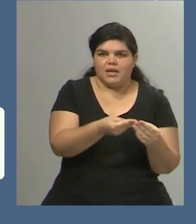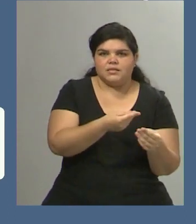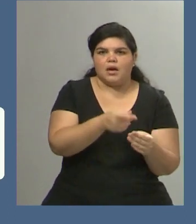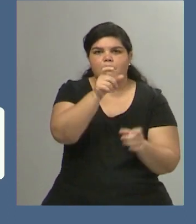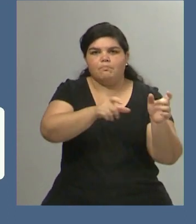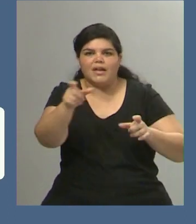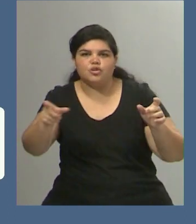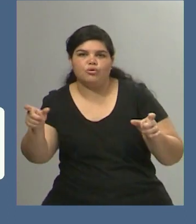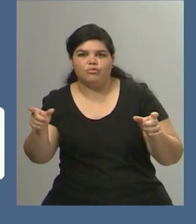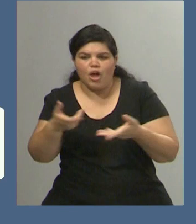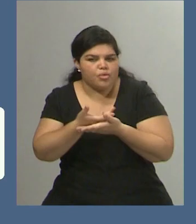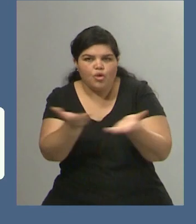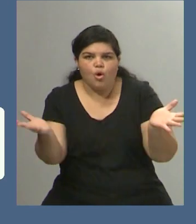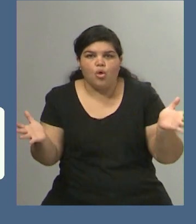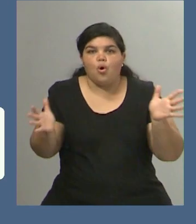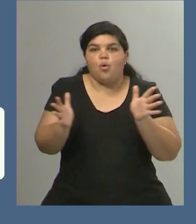Trabajar juntos